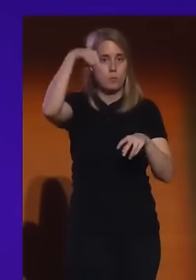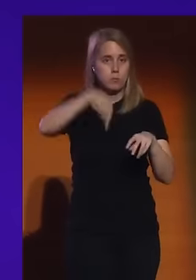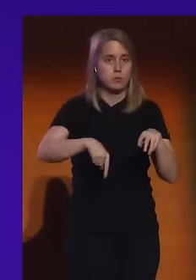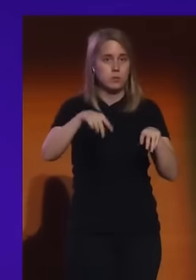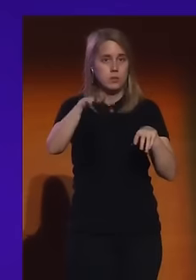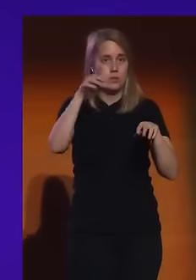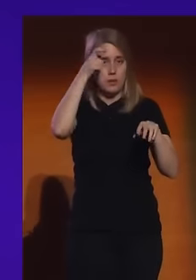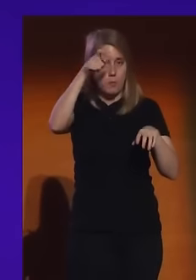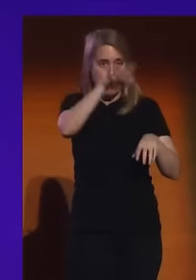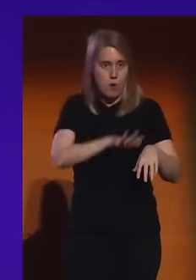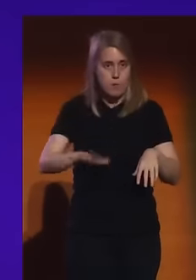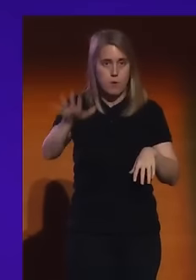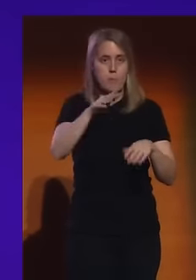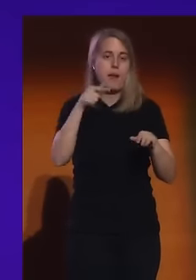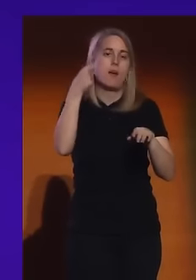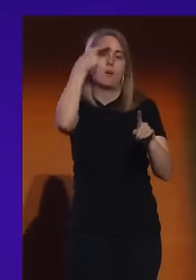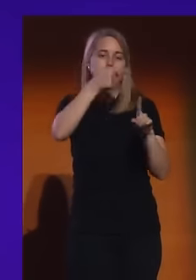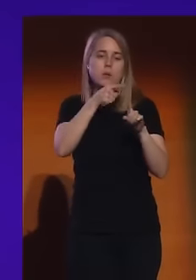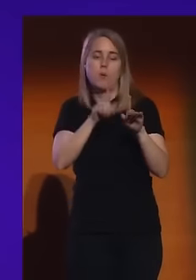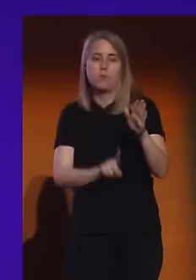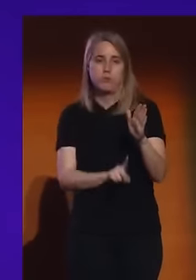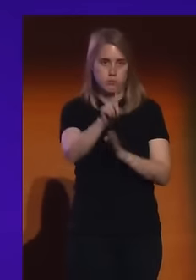honetan Aurrera